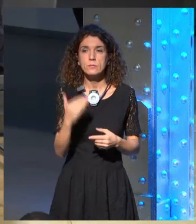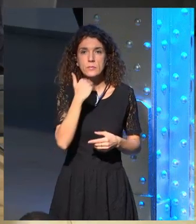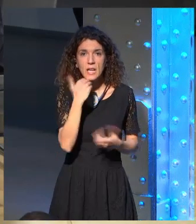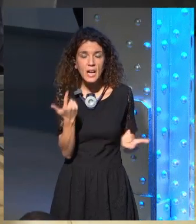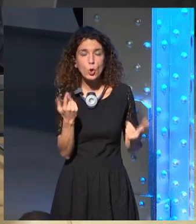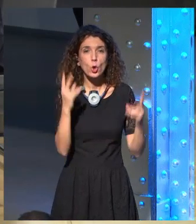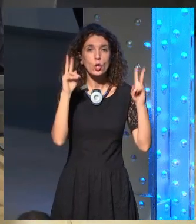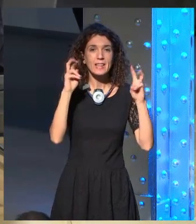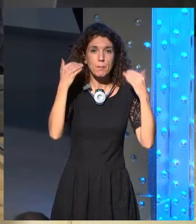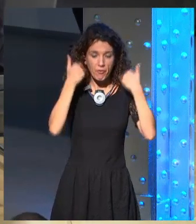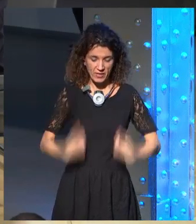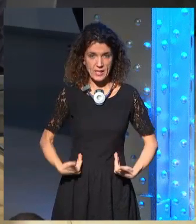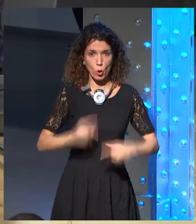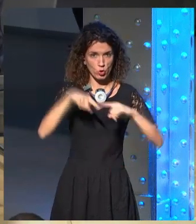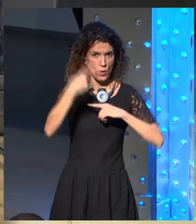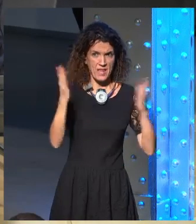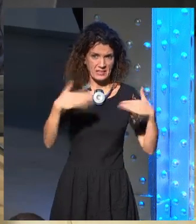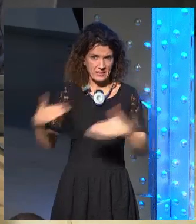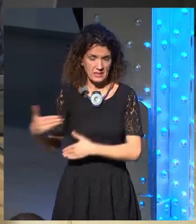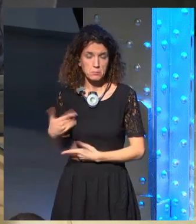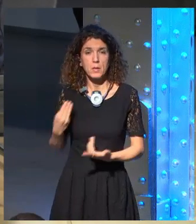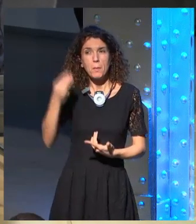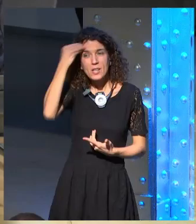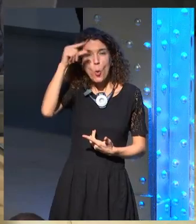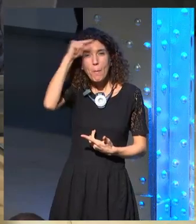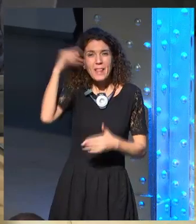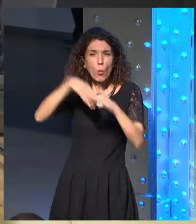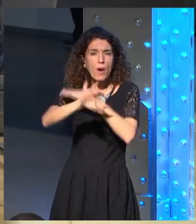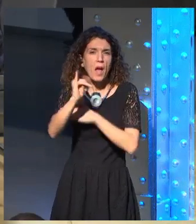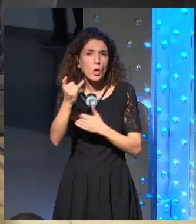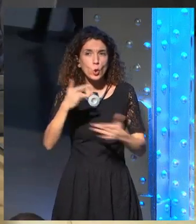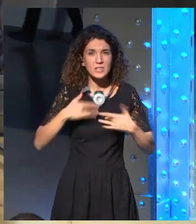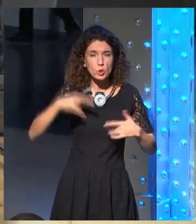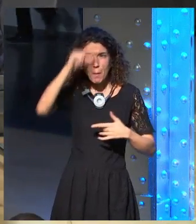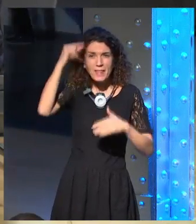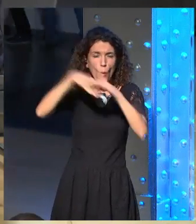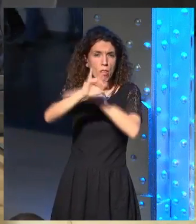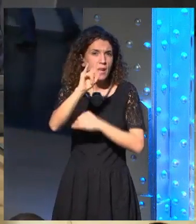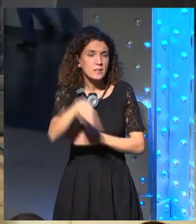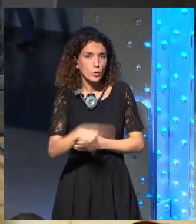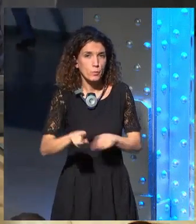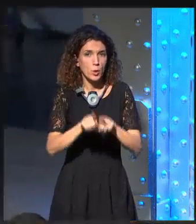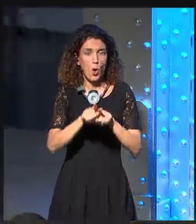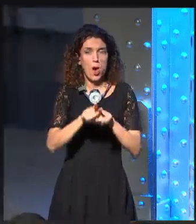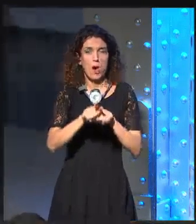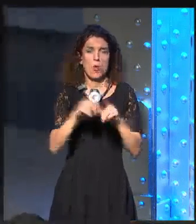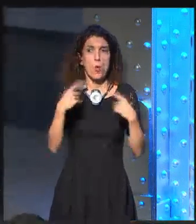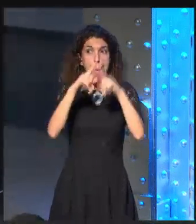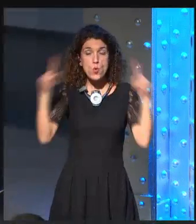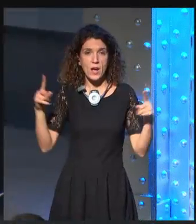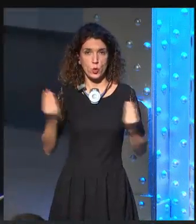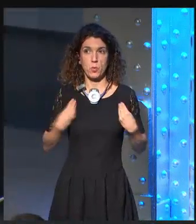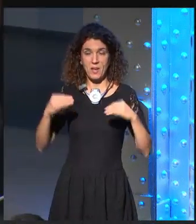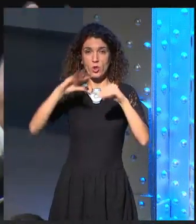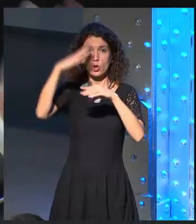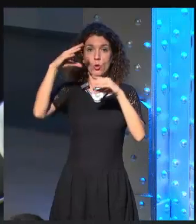Toma físico evidente, no sé si mental, no sé si psicológico, queda el impacto de haber pasado un año